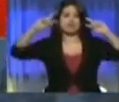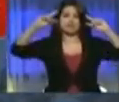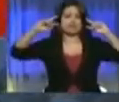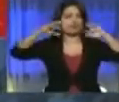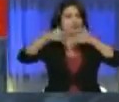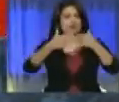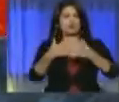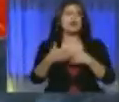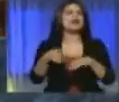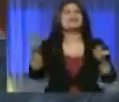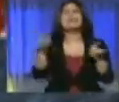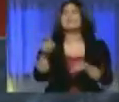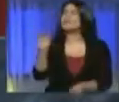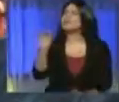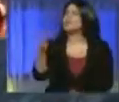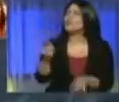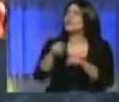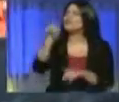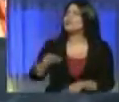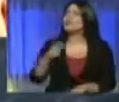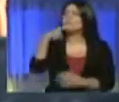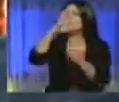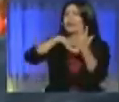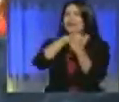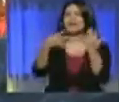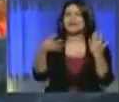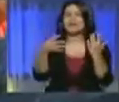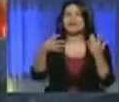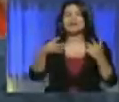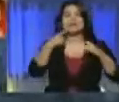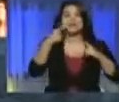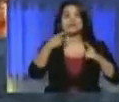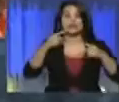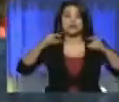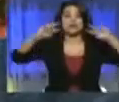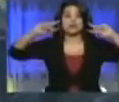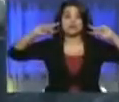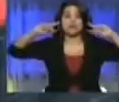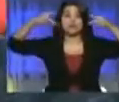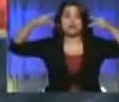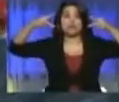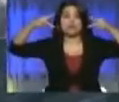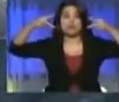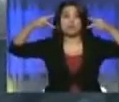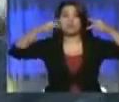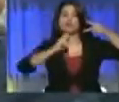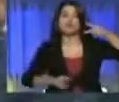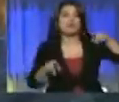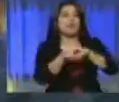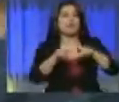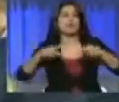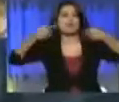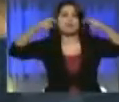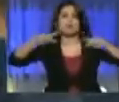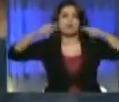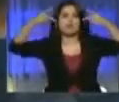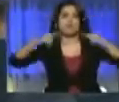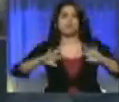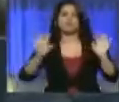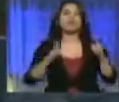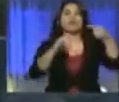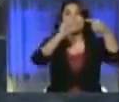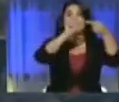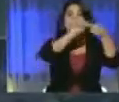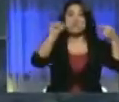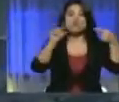¿Cómo es que dice la máxima matemática? El orden de los factores no altera el producto, se las puedo decir. Línea 3, movilización